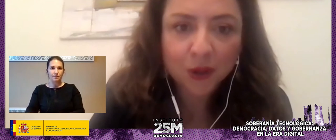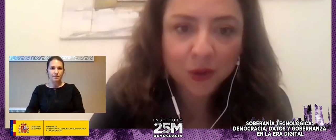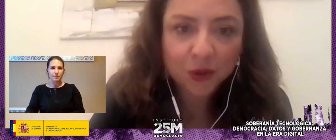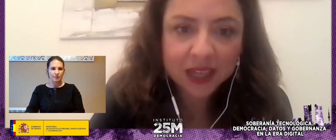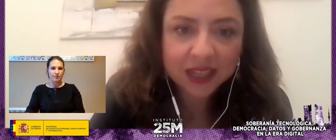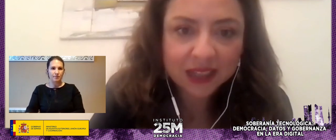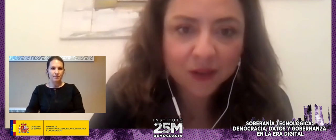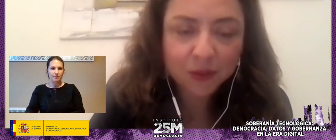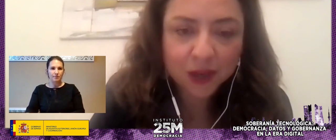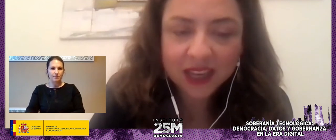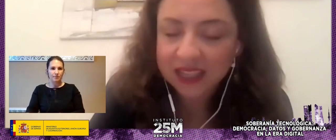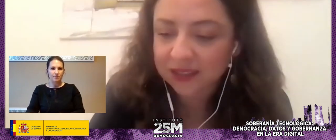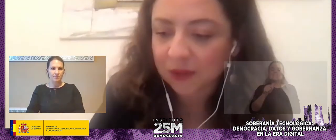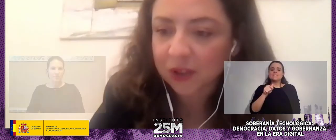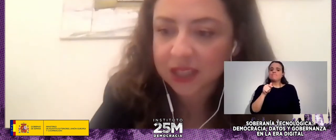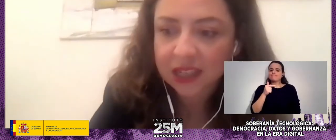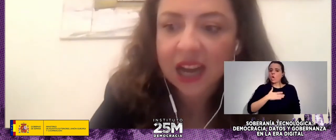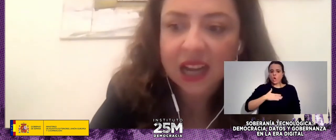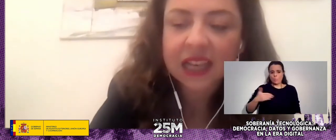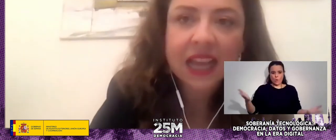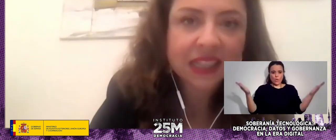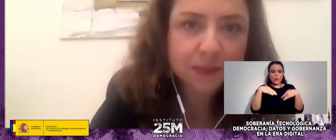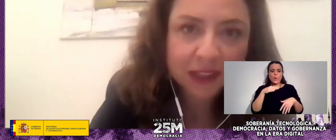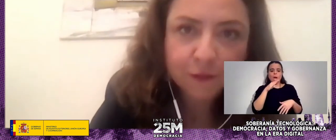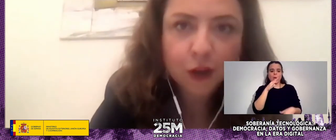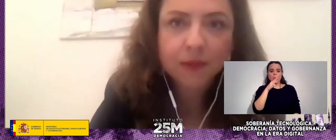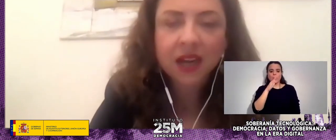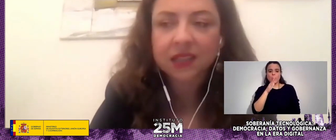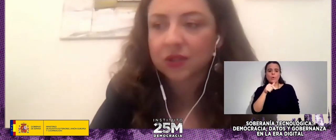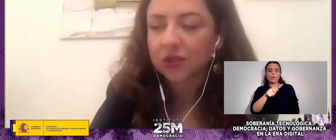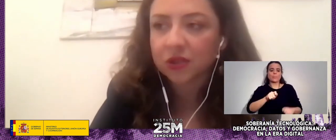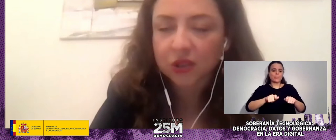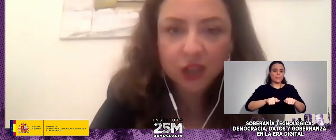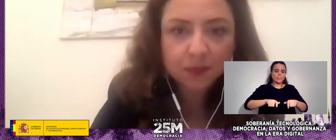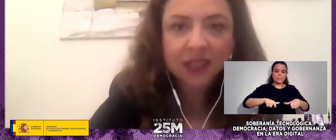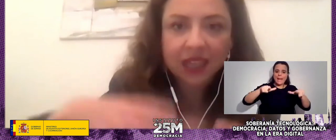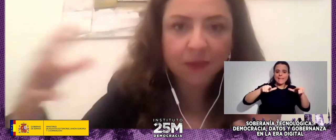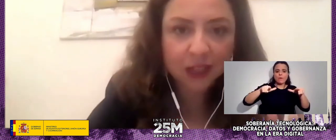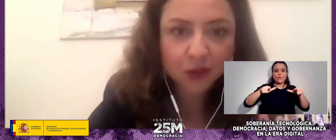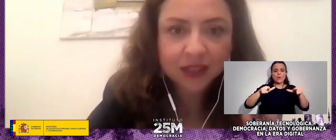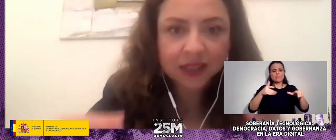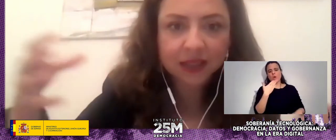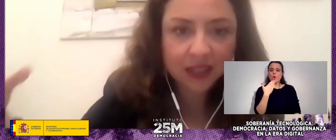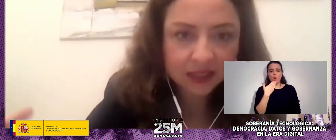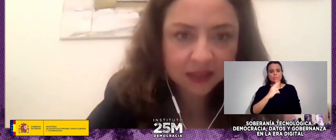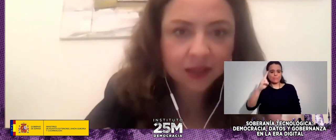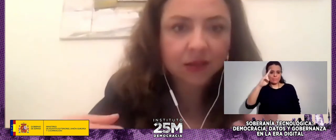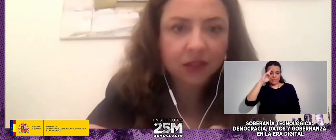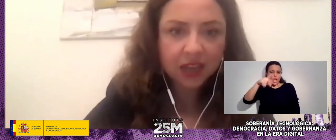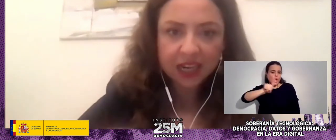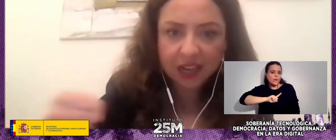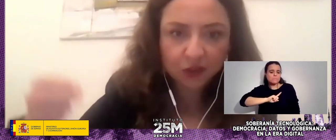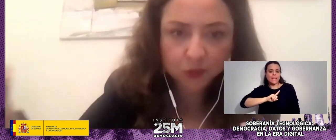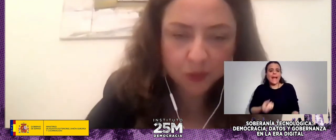Punto Incómodo Que Tengo Porque Es Como Dicen Al Estas Plataformas No Nos Respetan Creamos La Nuestra Descentralización